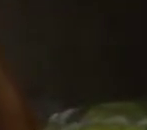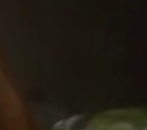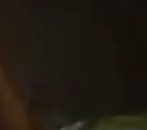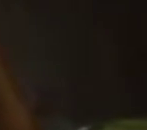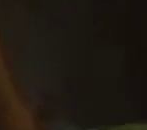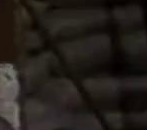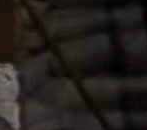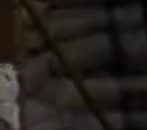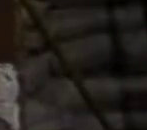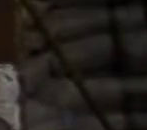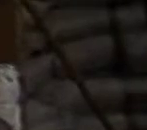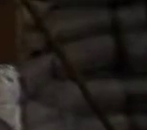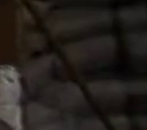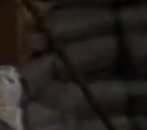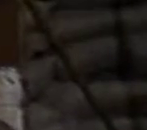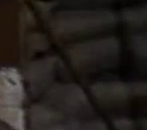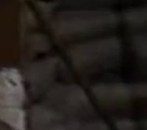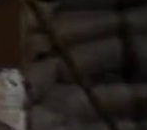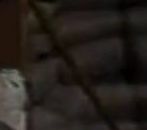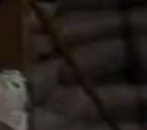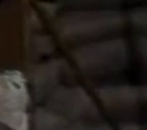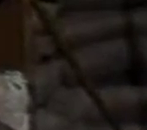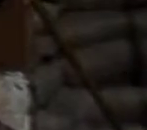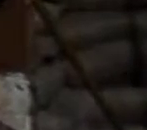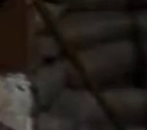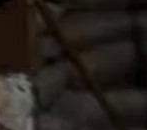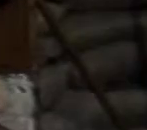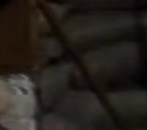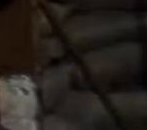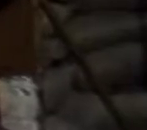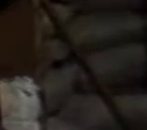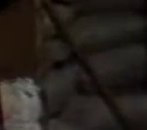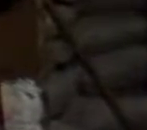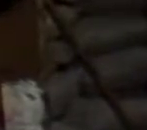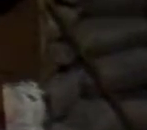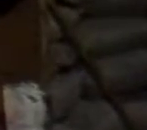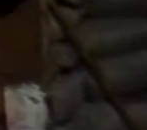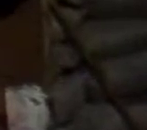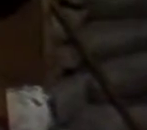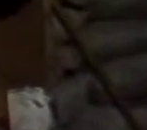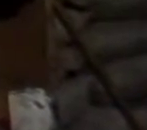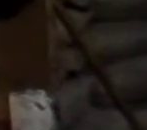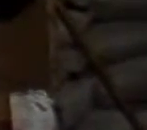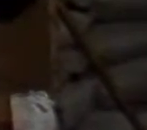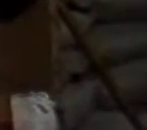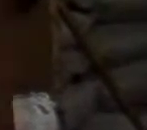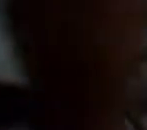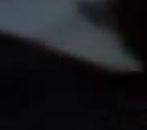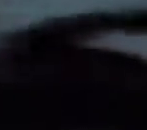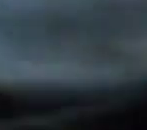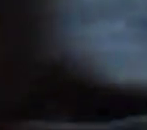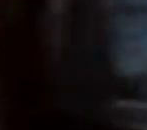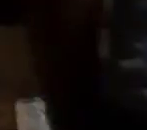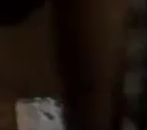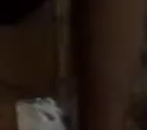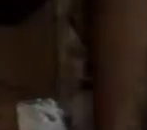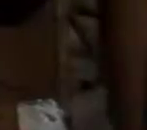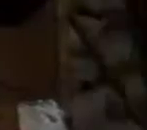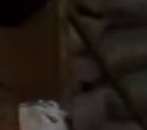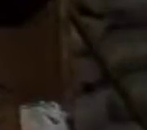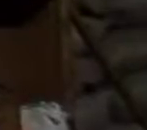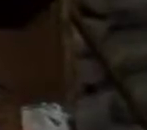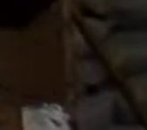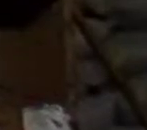Teo, ¿quieres? Y no sé, fíjate vos. Gustavo Fallas es el protagonista de La Mancha de Grasa.